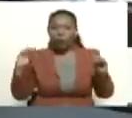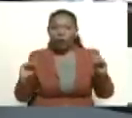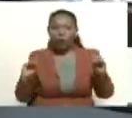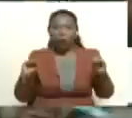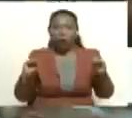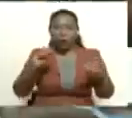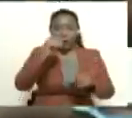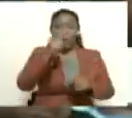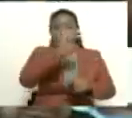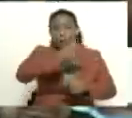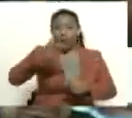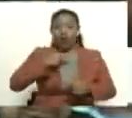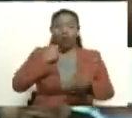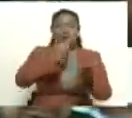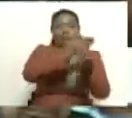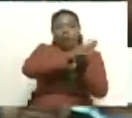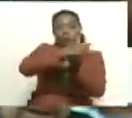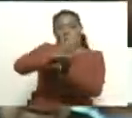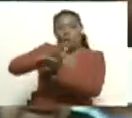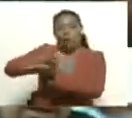esos bombardeos?